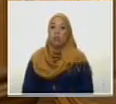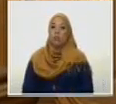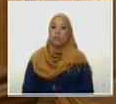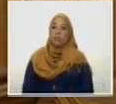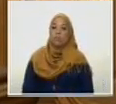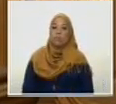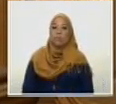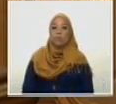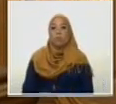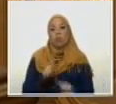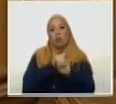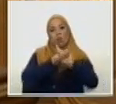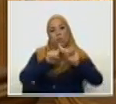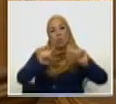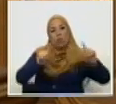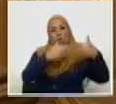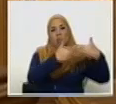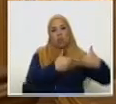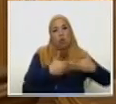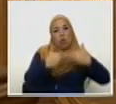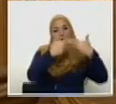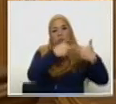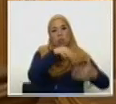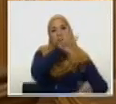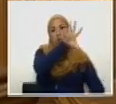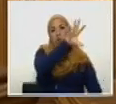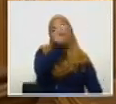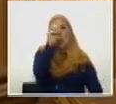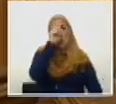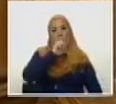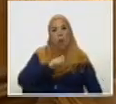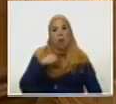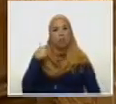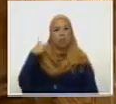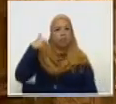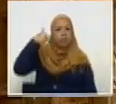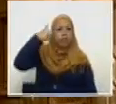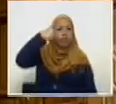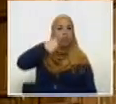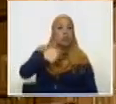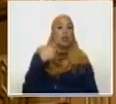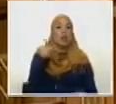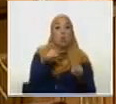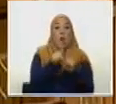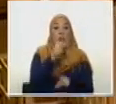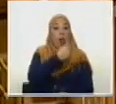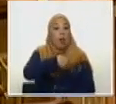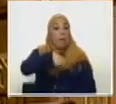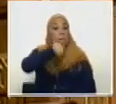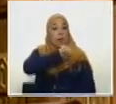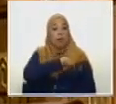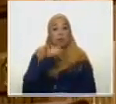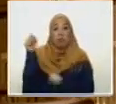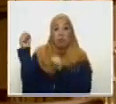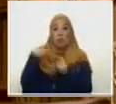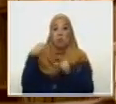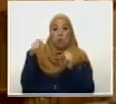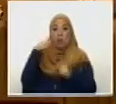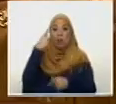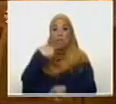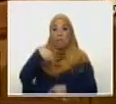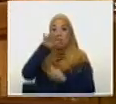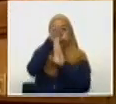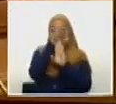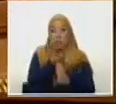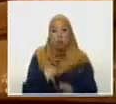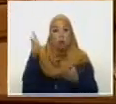Pero los Estados Unidos, luego de 500 años, todavía pretende, cuando llegaron los españoles a colonizar esta tierra que